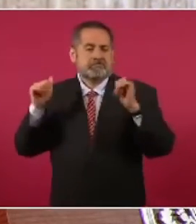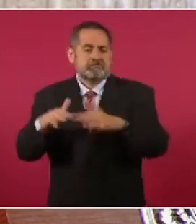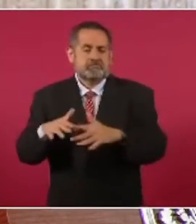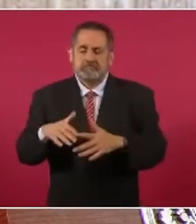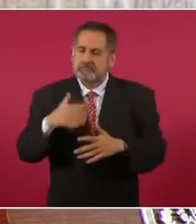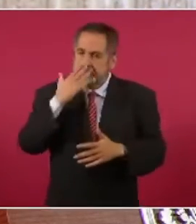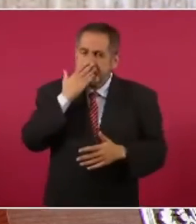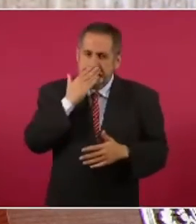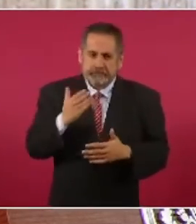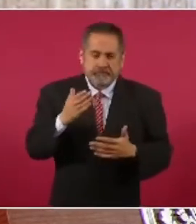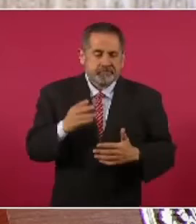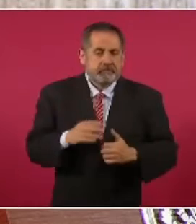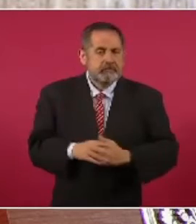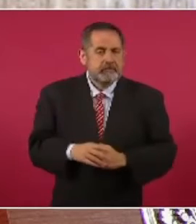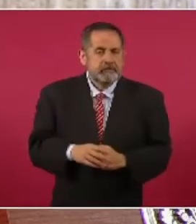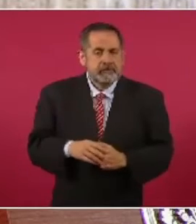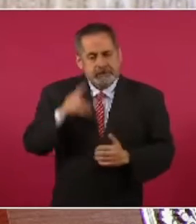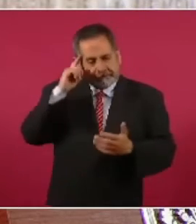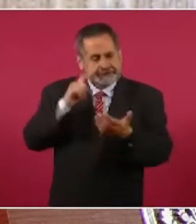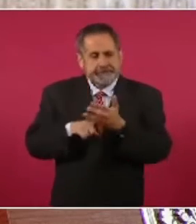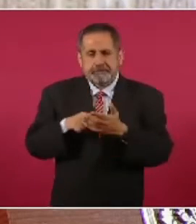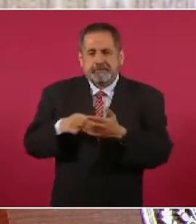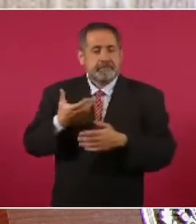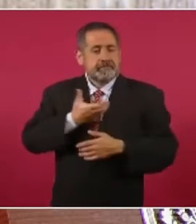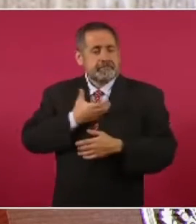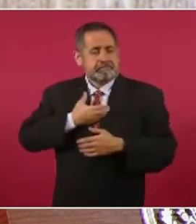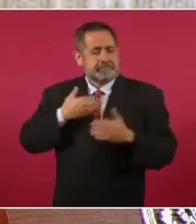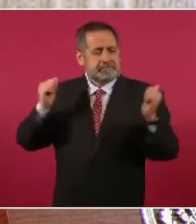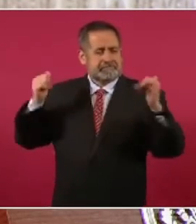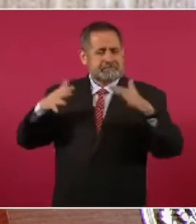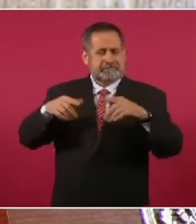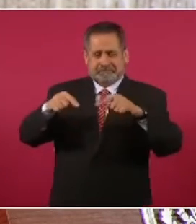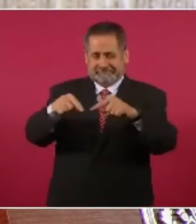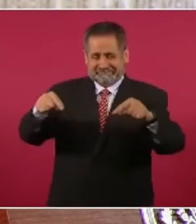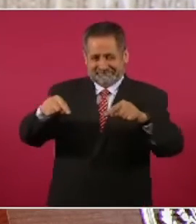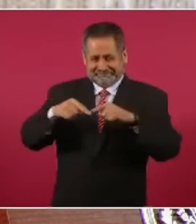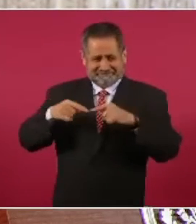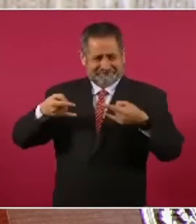que llenamos el Zócalo